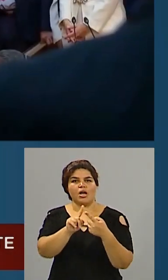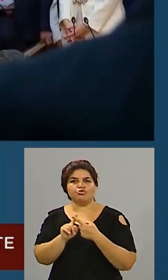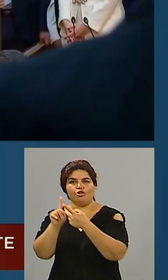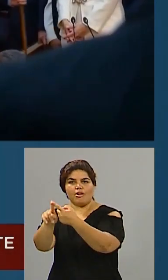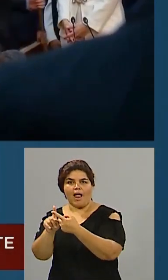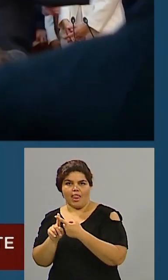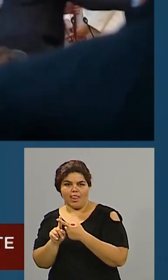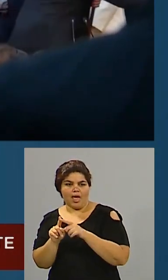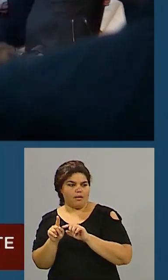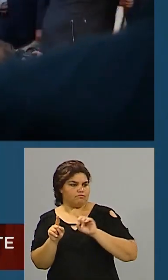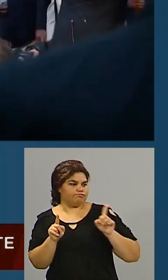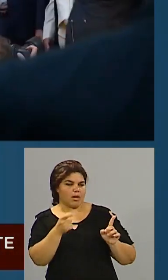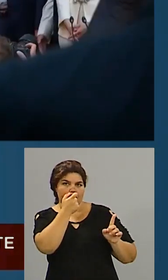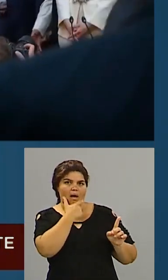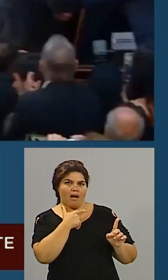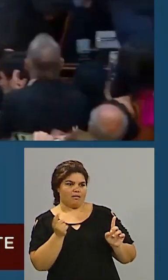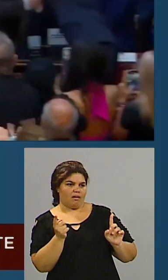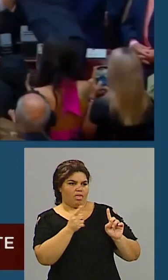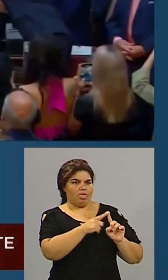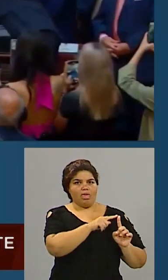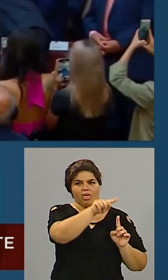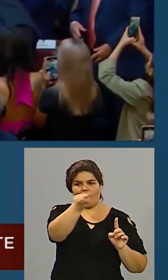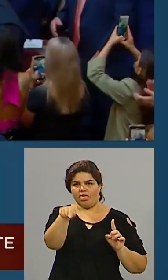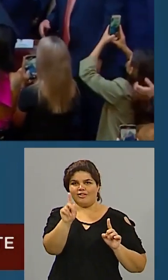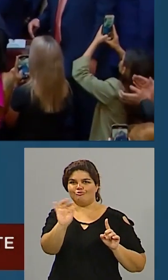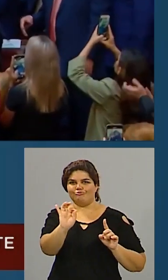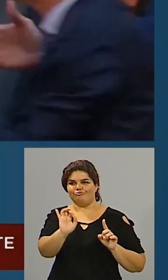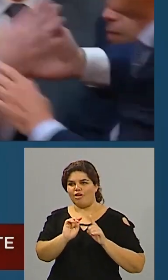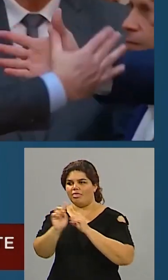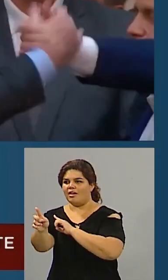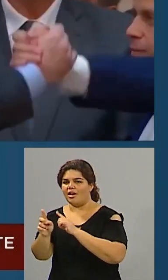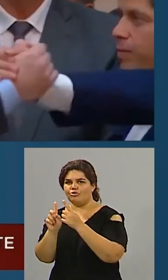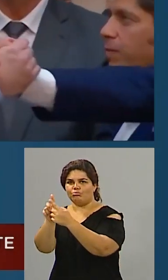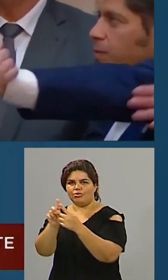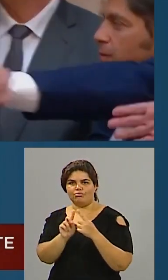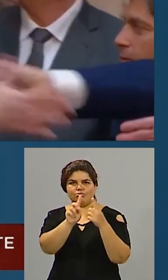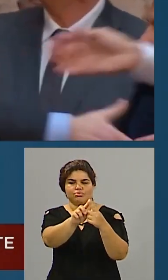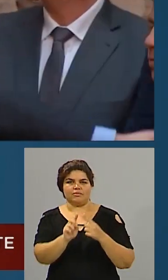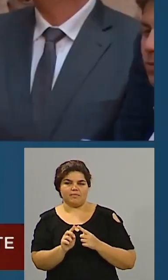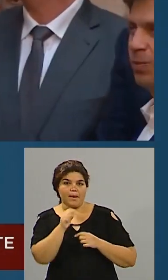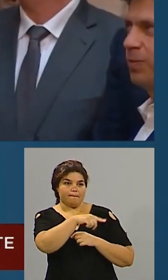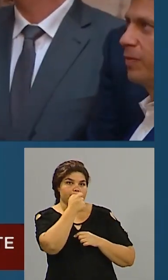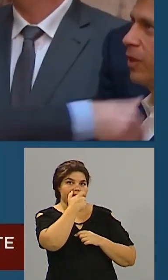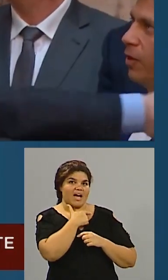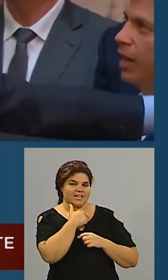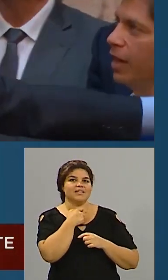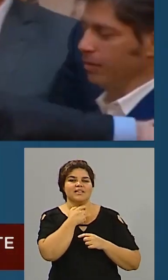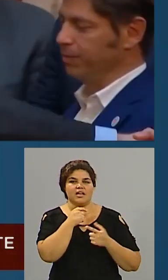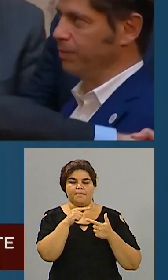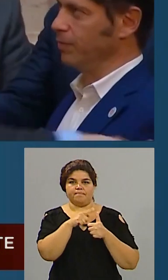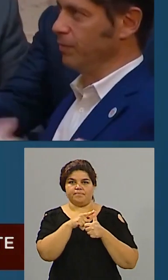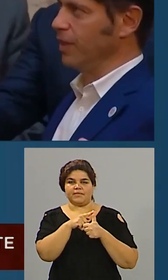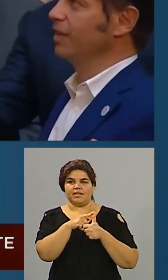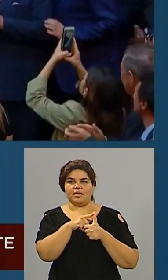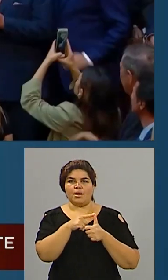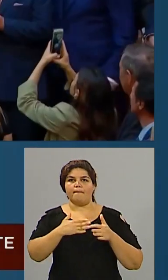por Mauricio Macri, y lo principal que quería Macri, que era la ANSES, que era YPF y que era la presidencia de la Cámara de